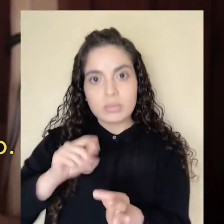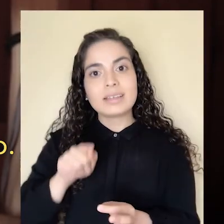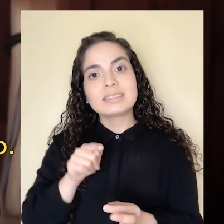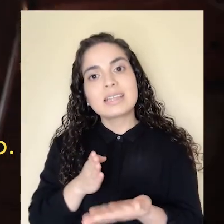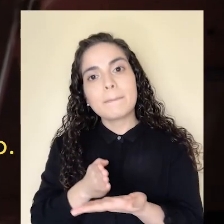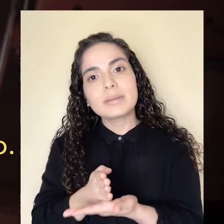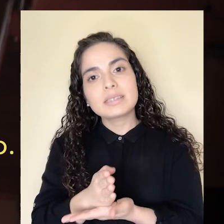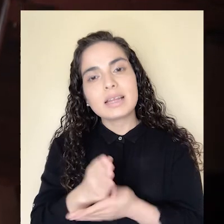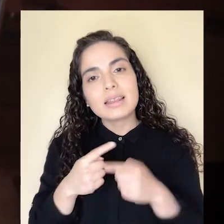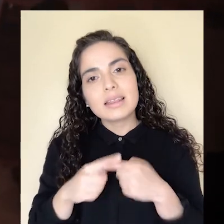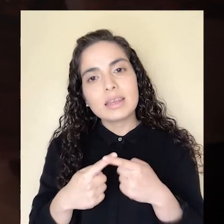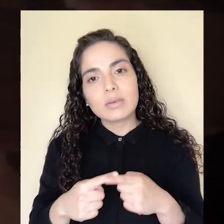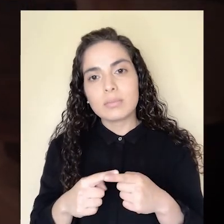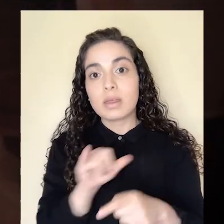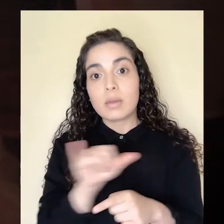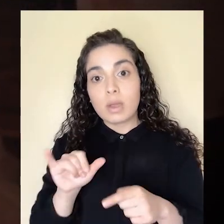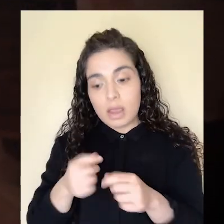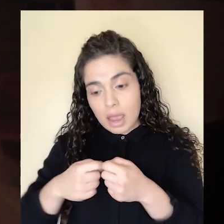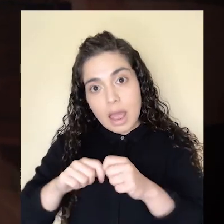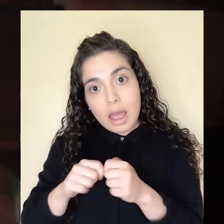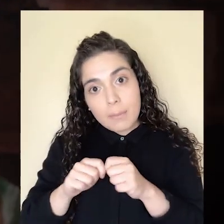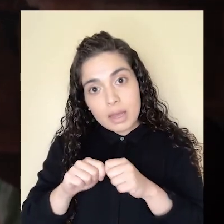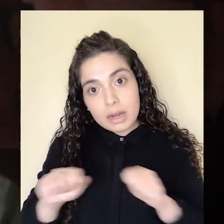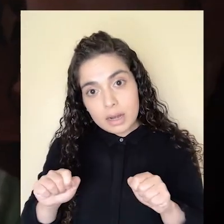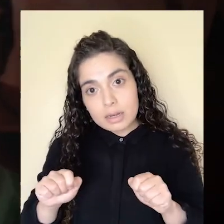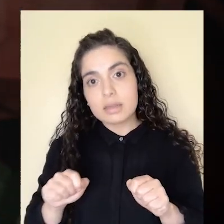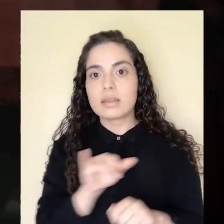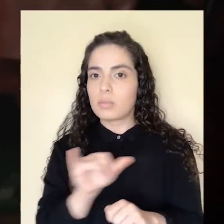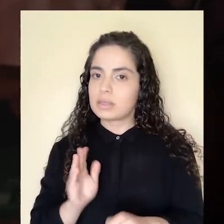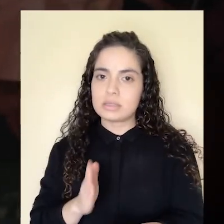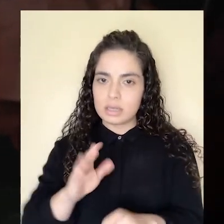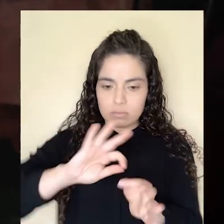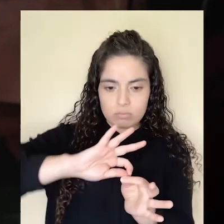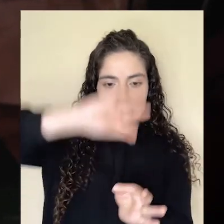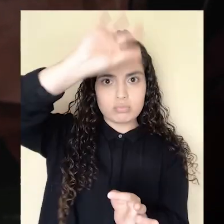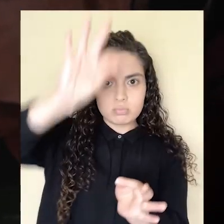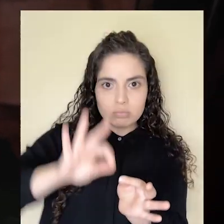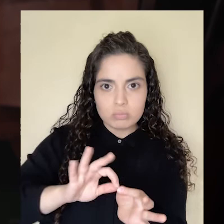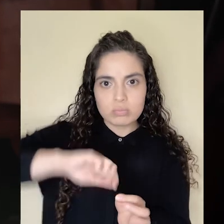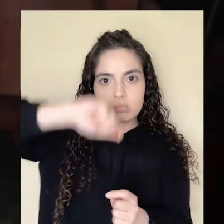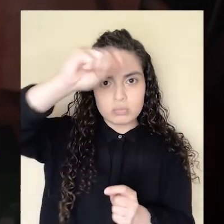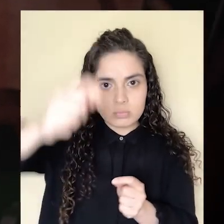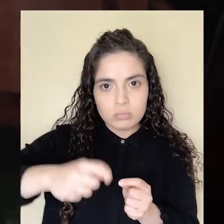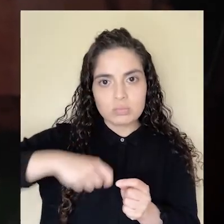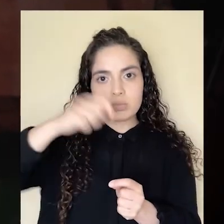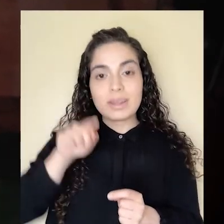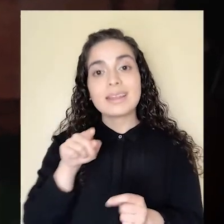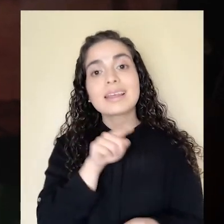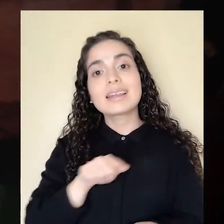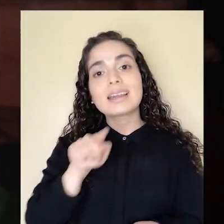empiezo de mi tejido. Se amarra y se sigue hebra por hebra. Esto es tejido